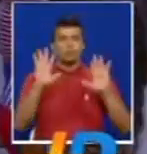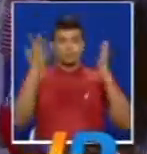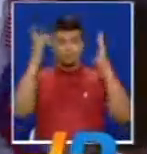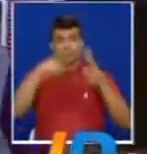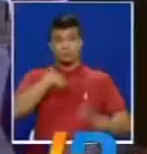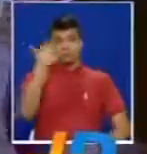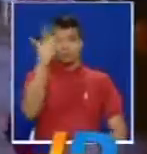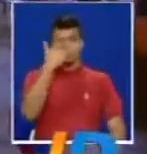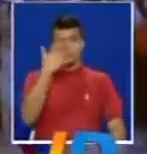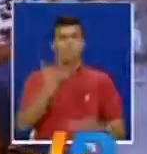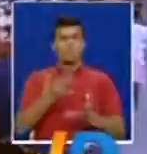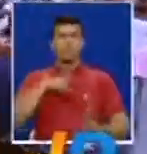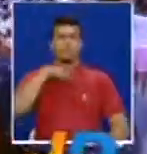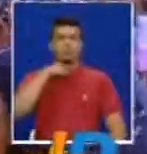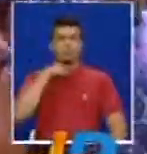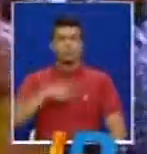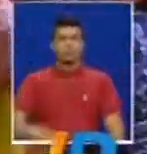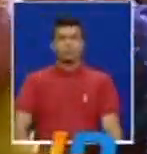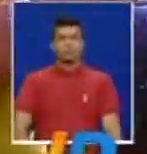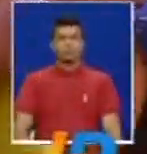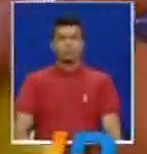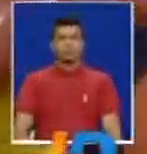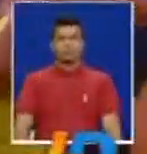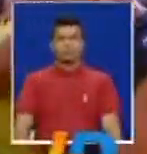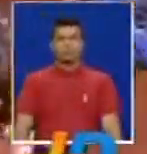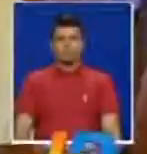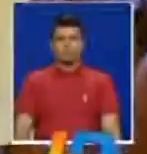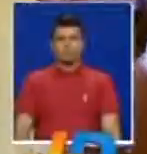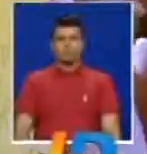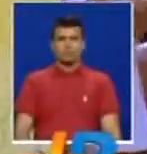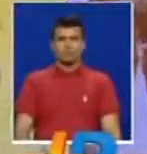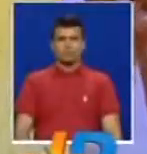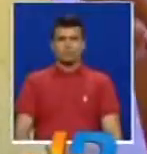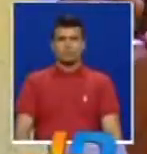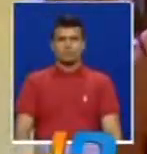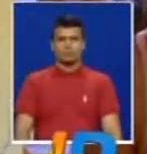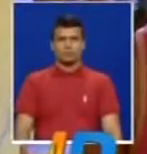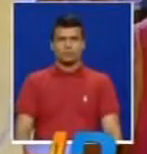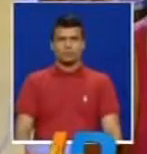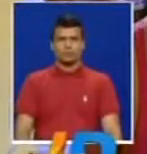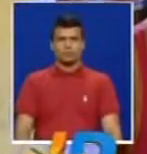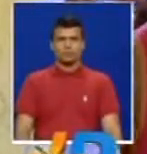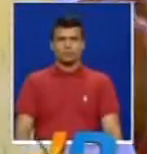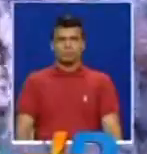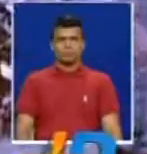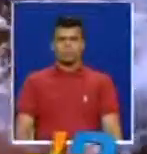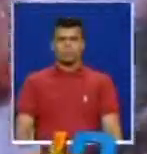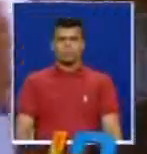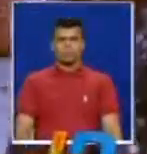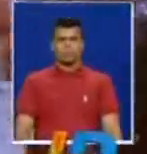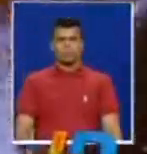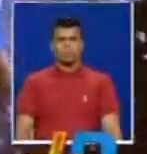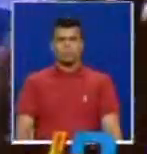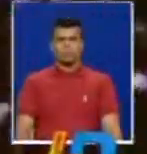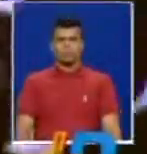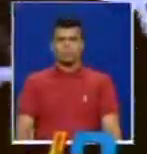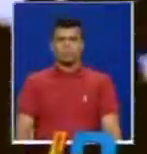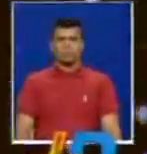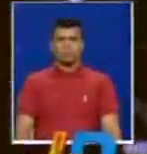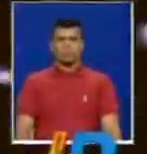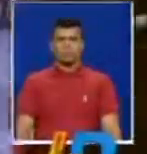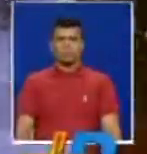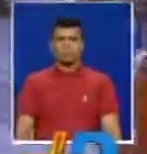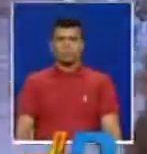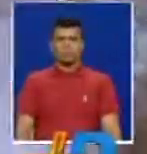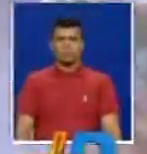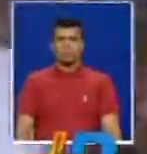cumplirá en Yumbo. Yo me quito porque me la quito la pena bailando con todos ustedes. Y que vivan las fiestas, carajo, que aquí lo que sobra te